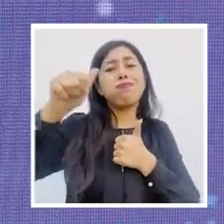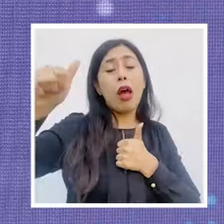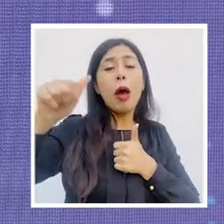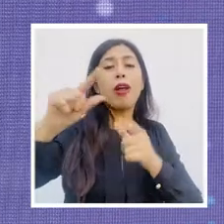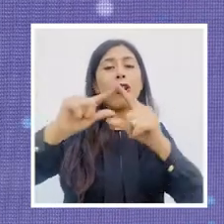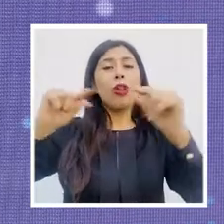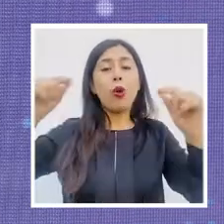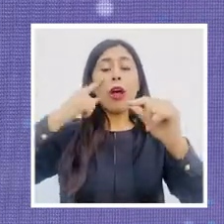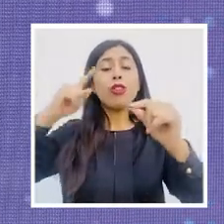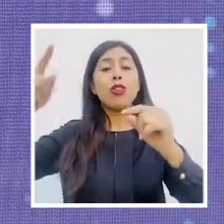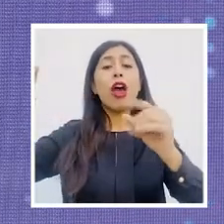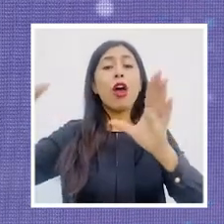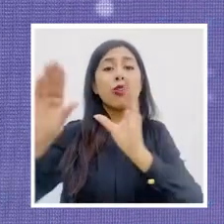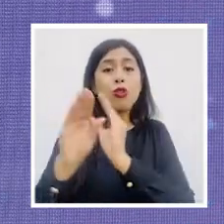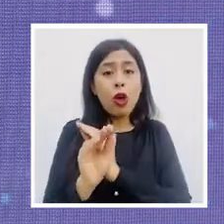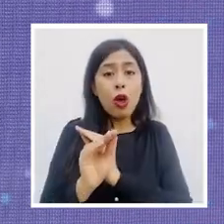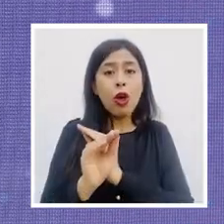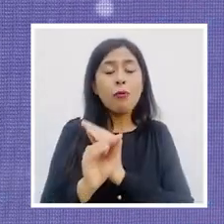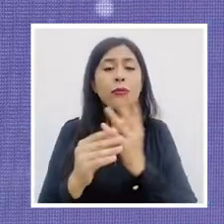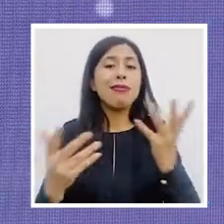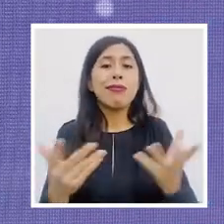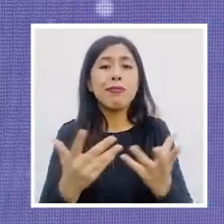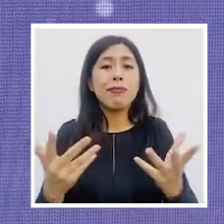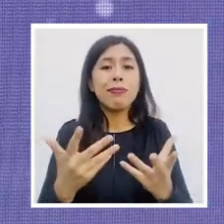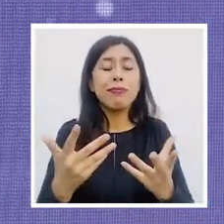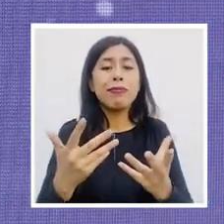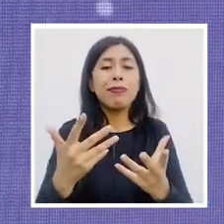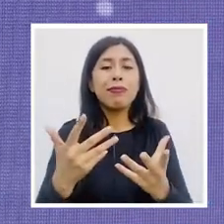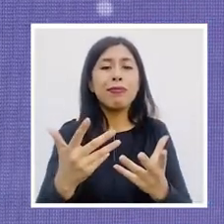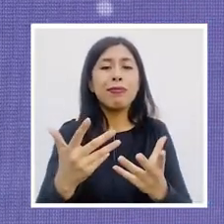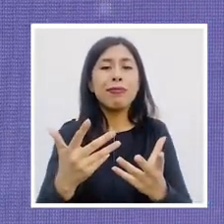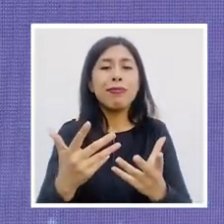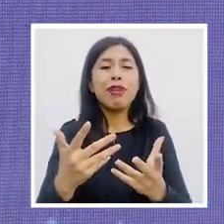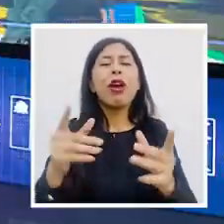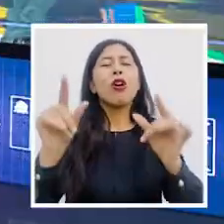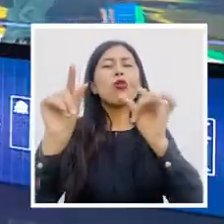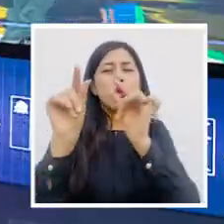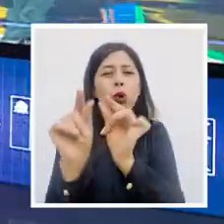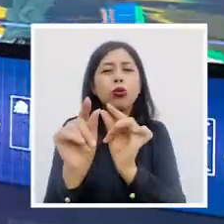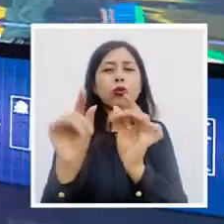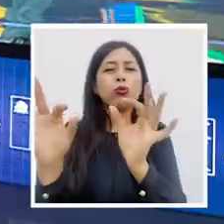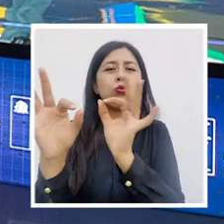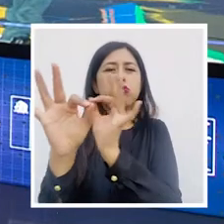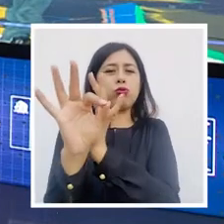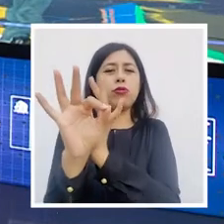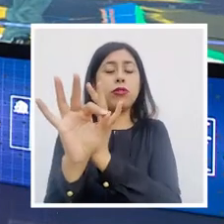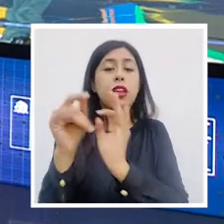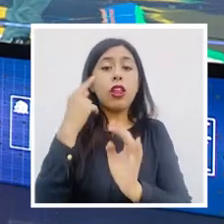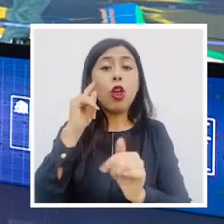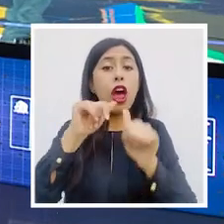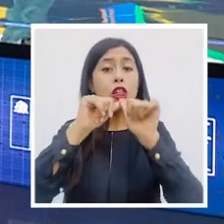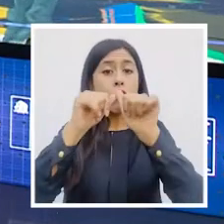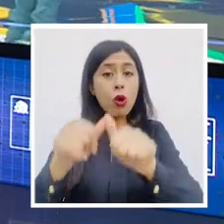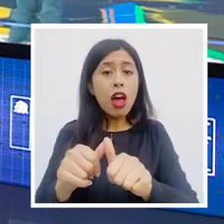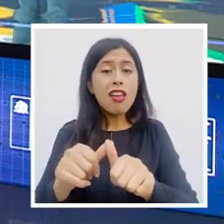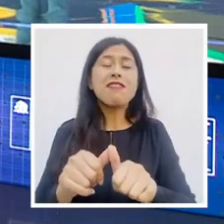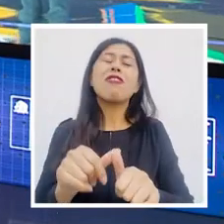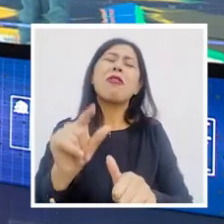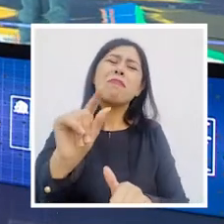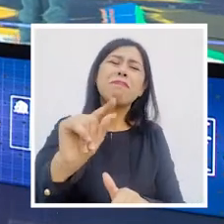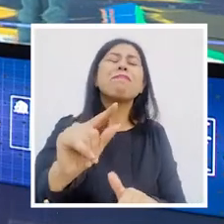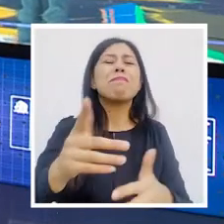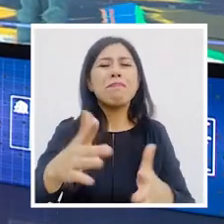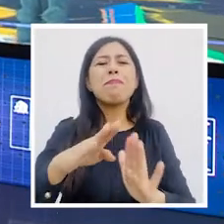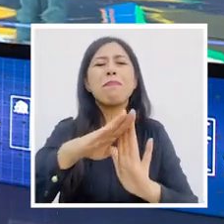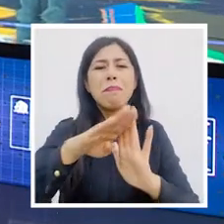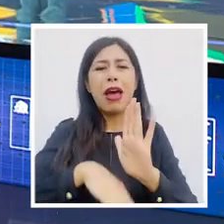Y, por lo tanto, la sombra que va a producir sobre la Tierra, ese lunar lunar... Claro. ...es un poco más chico. Y, por lo tanto, la duración del eclipse